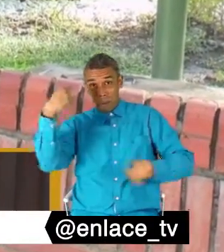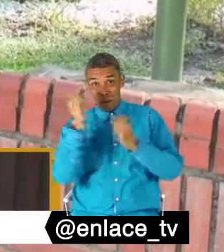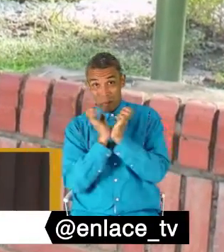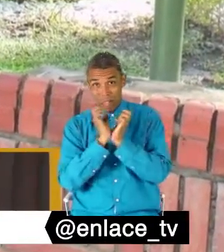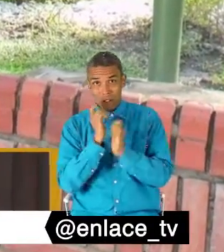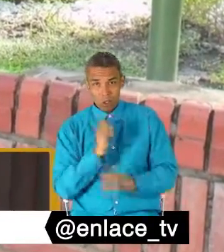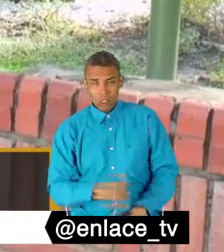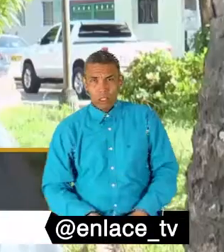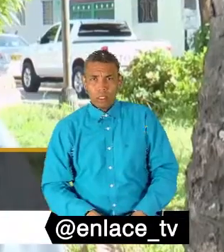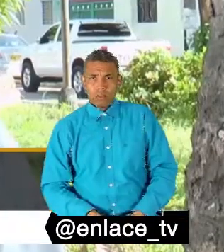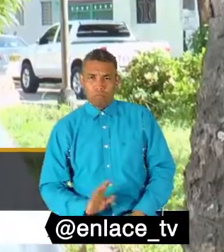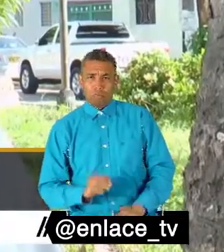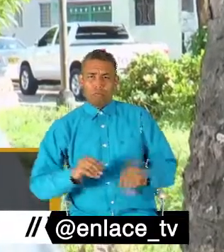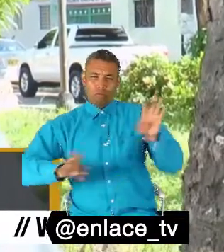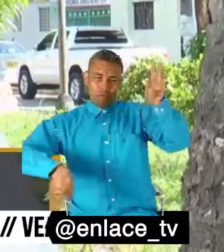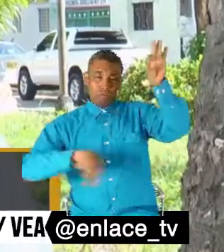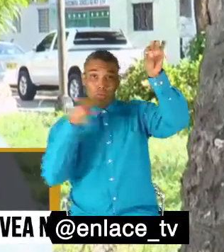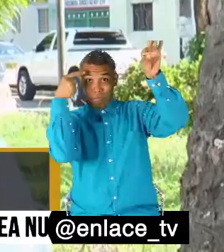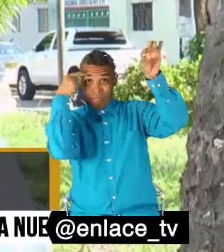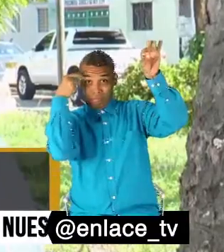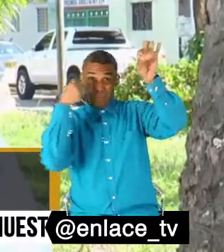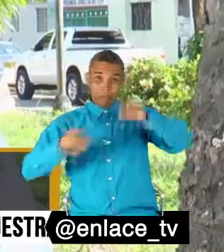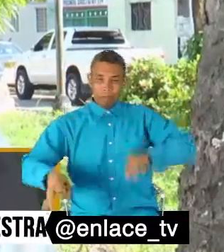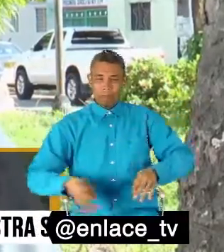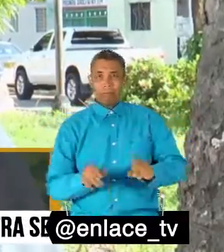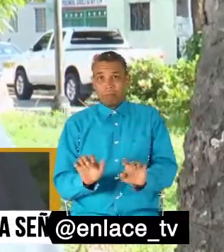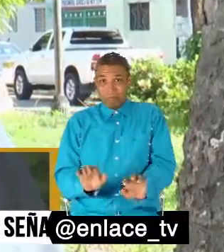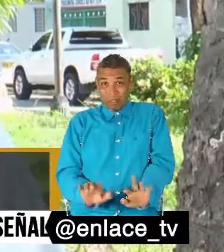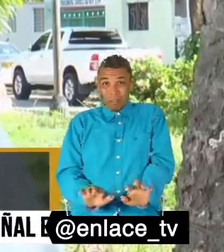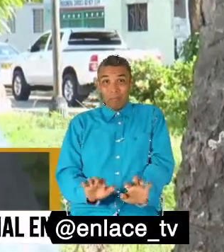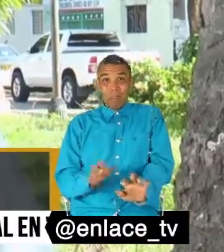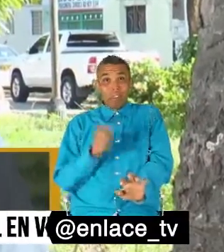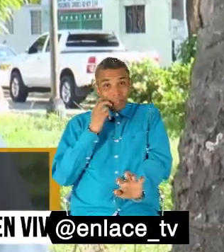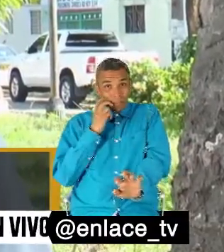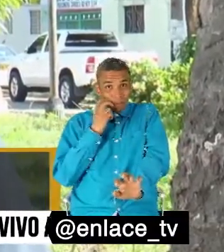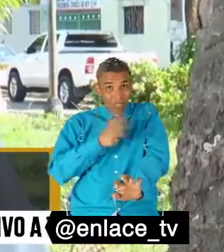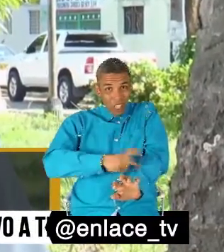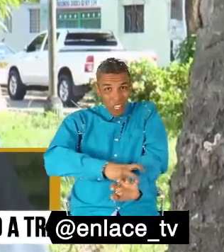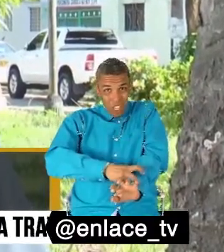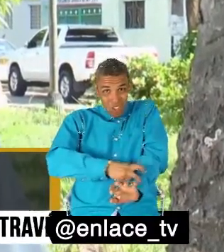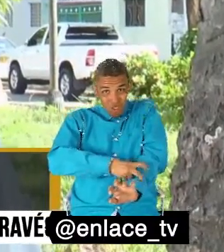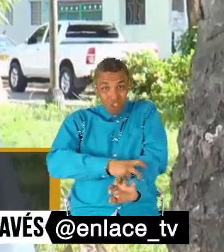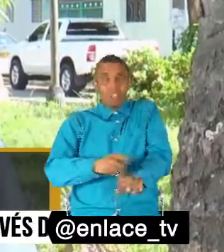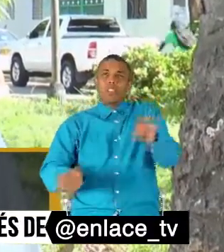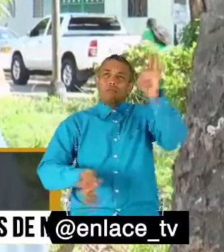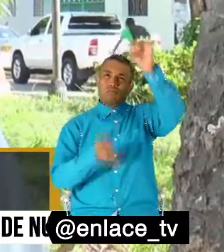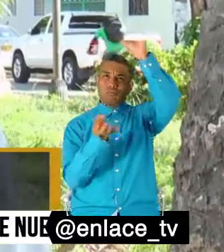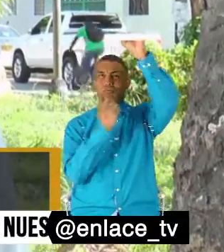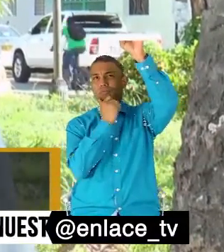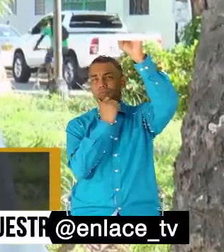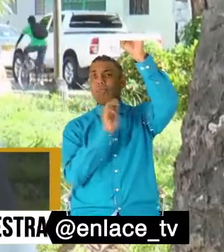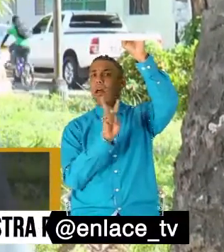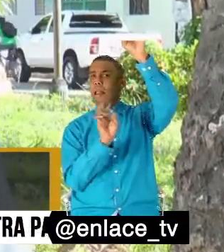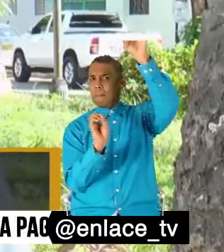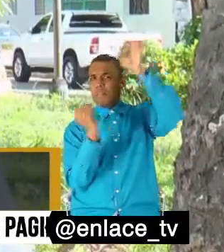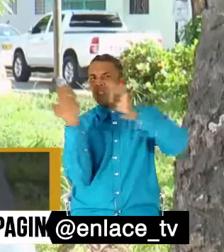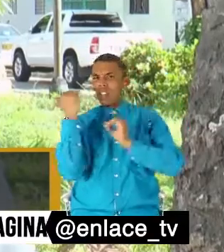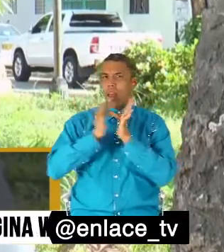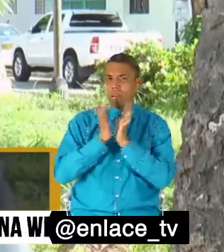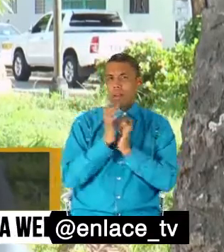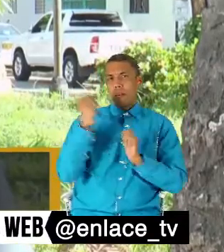de la misma. Que es que el 20 de abril me hicieron una radiografía ahí en la